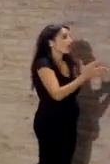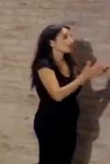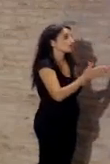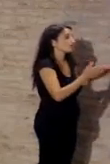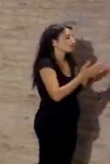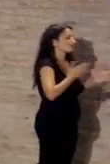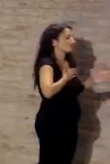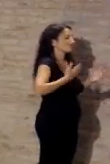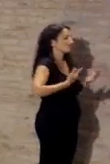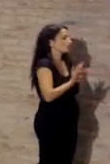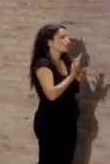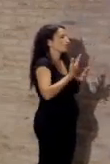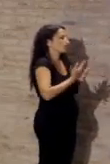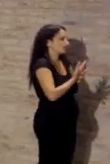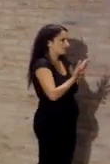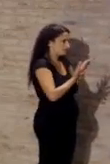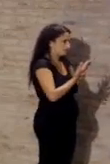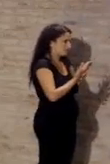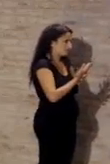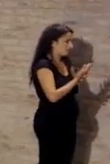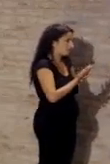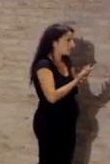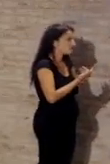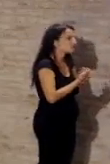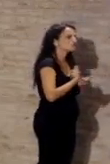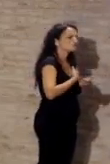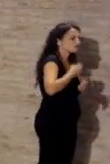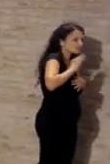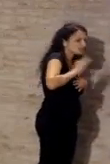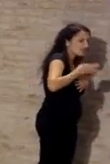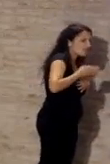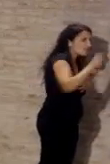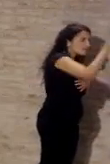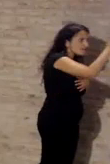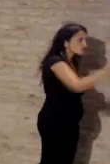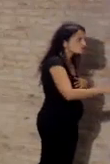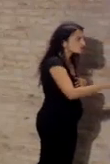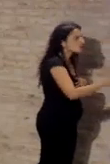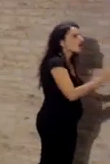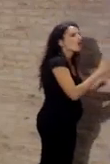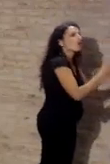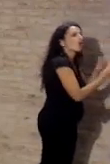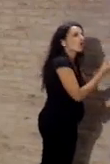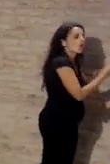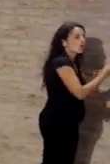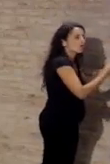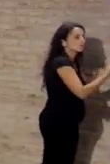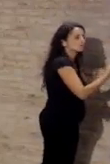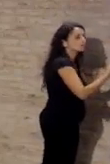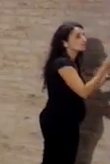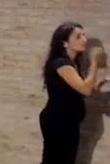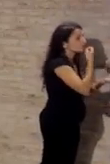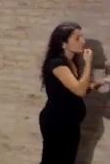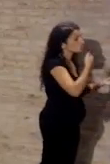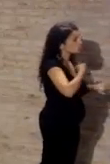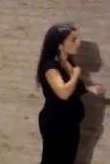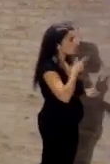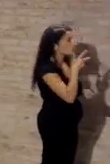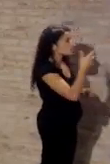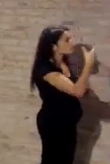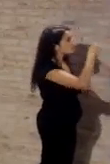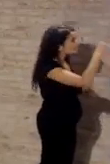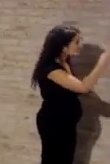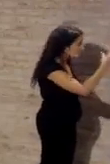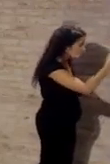atravesando esto es a saber cómo nos tiene que tratar el otro más allá de poder decirle que sí o que no que hay